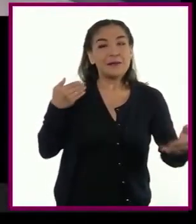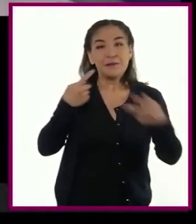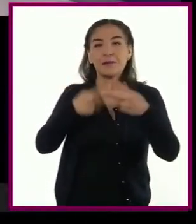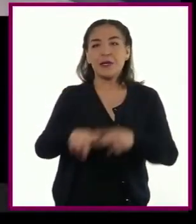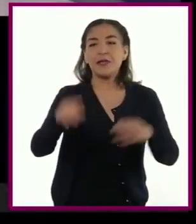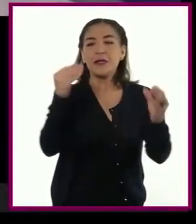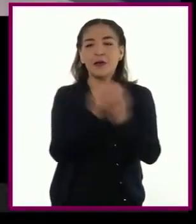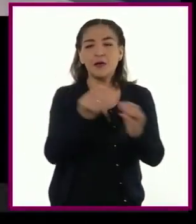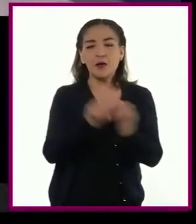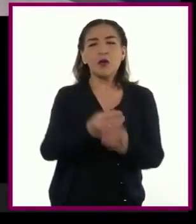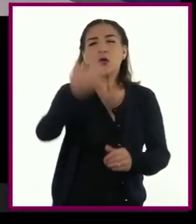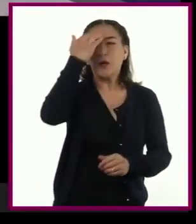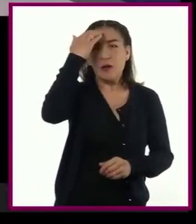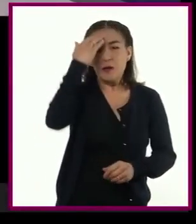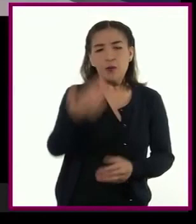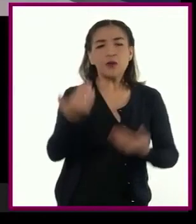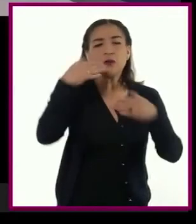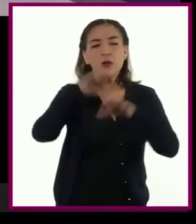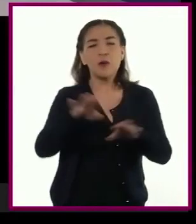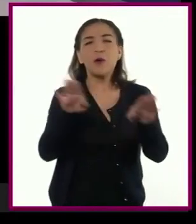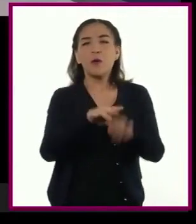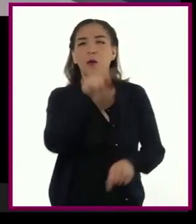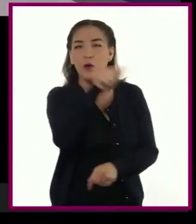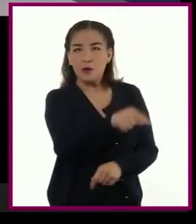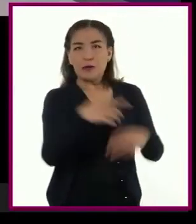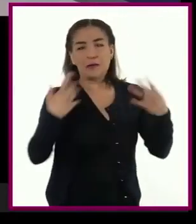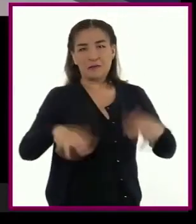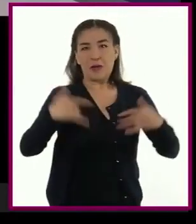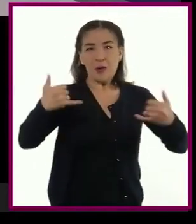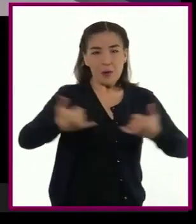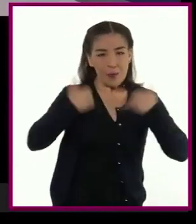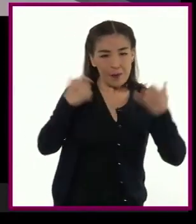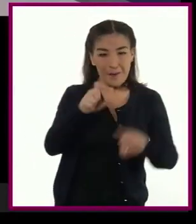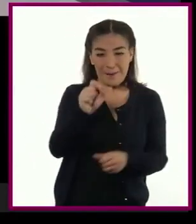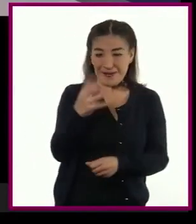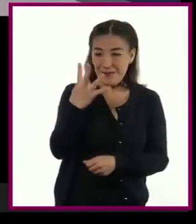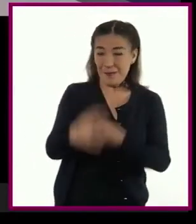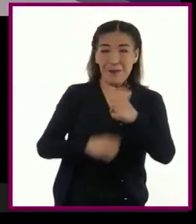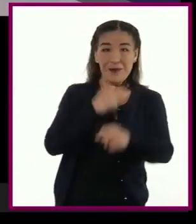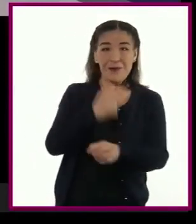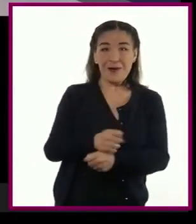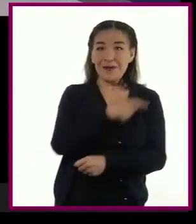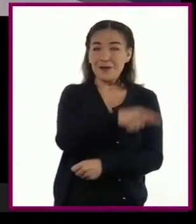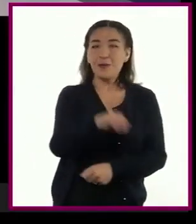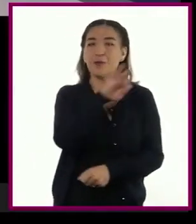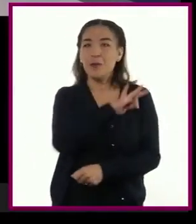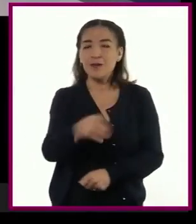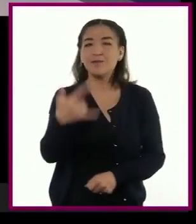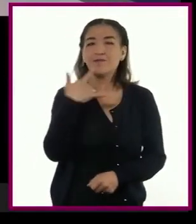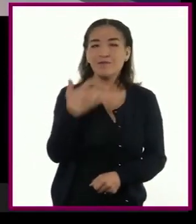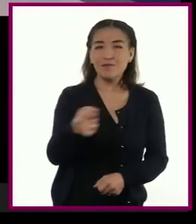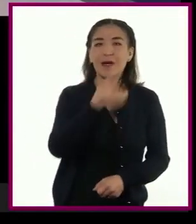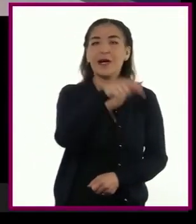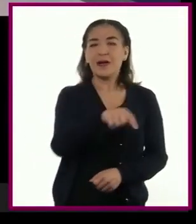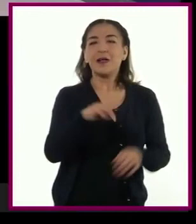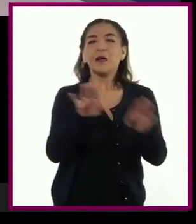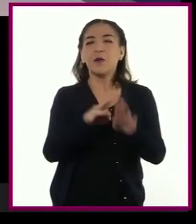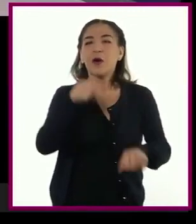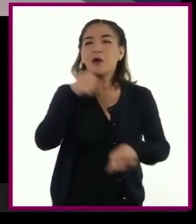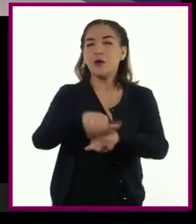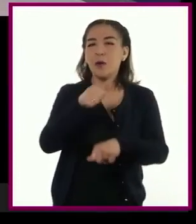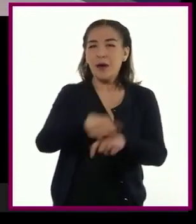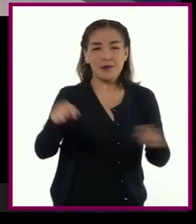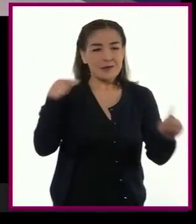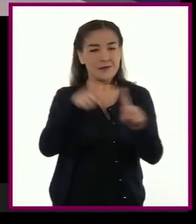sesión, conocieron sobre cómo usted, siendo un joven de 24 años, logró determinar la posición